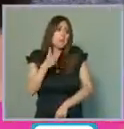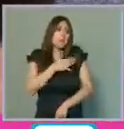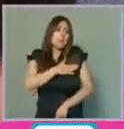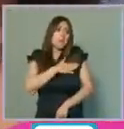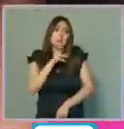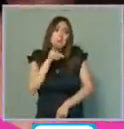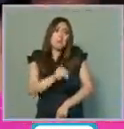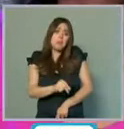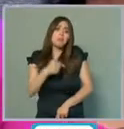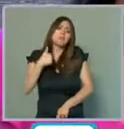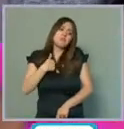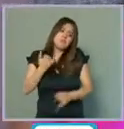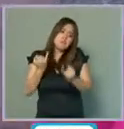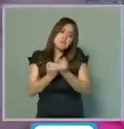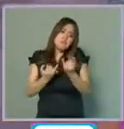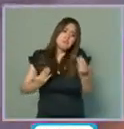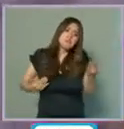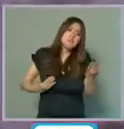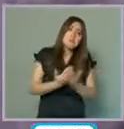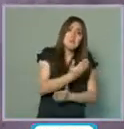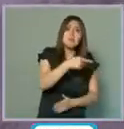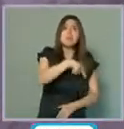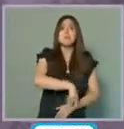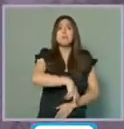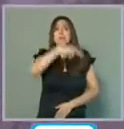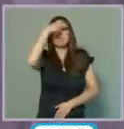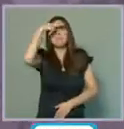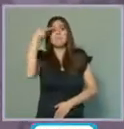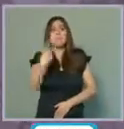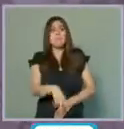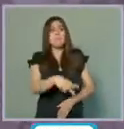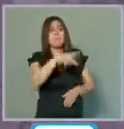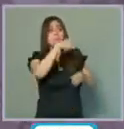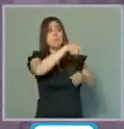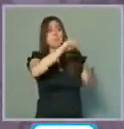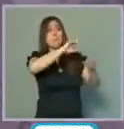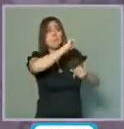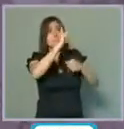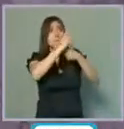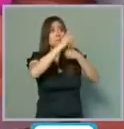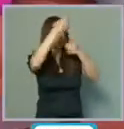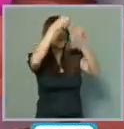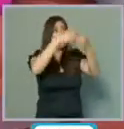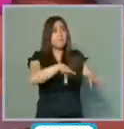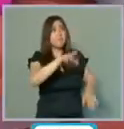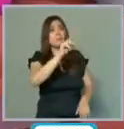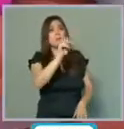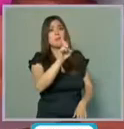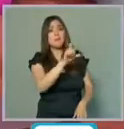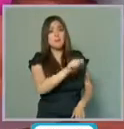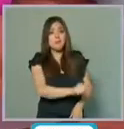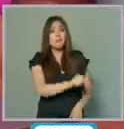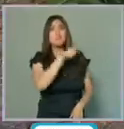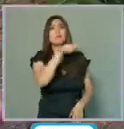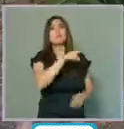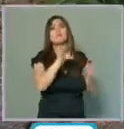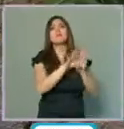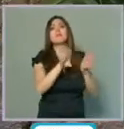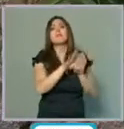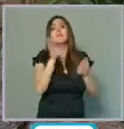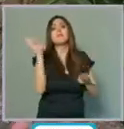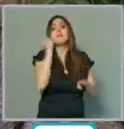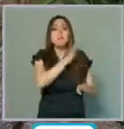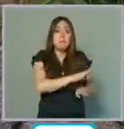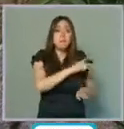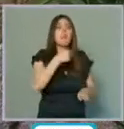él, ¿no? Está débil, acaba de perder Texas, Estados Unidos está encima de él, están quebrados. Digamos, llegó a aprovecharse